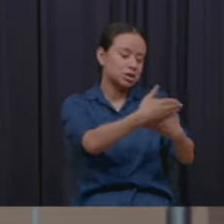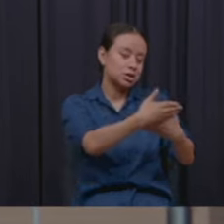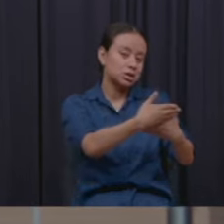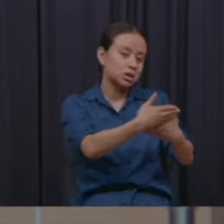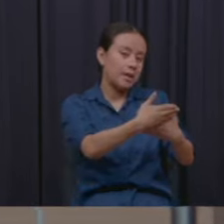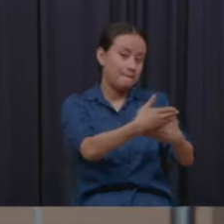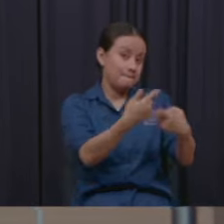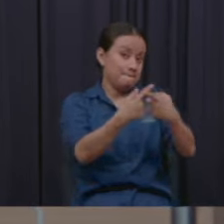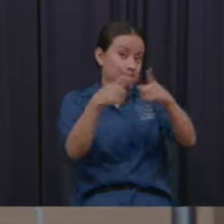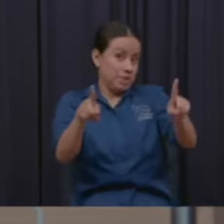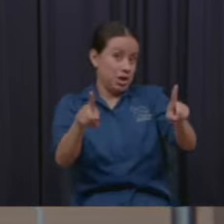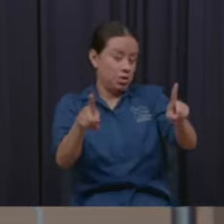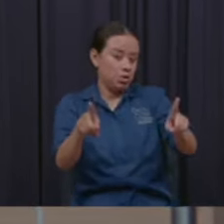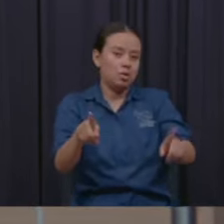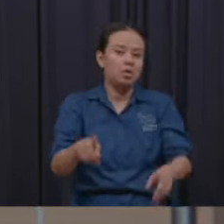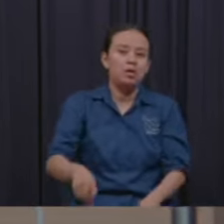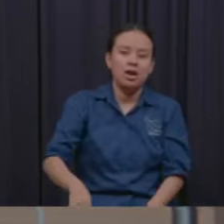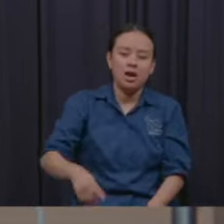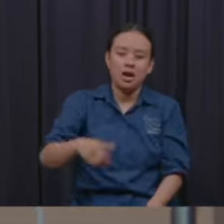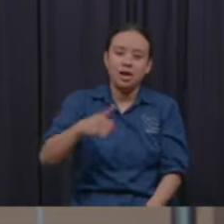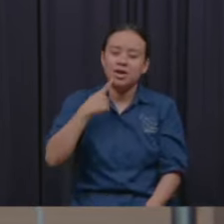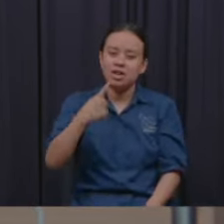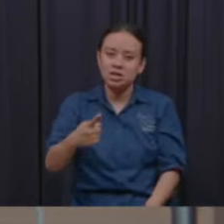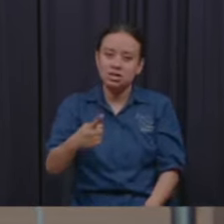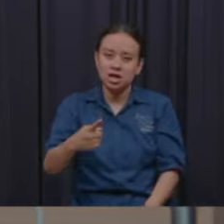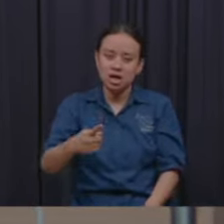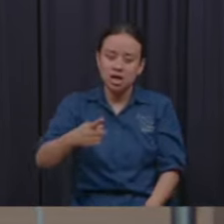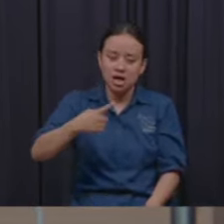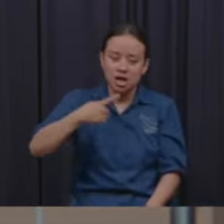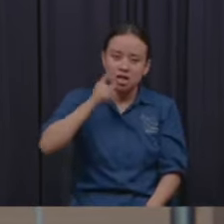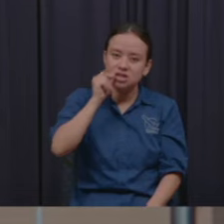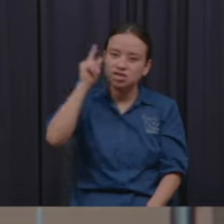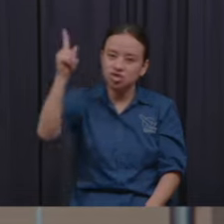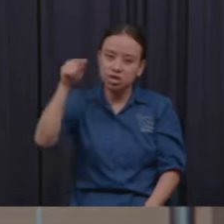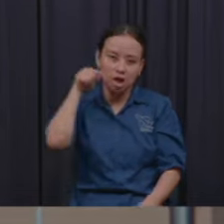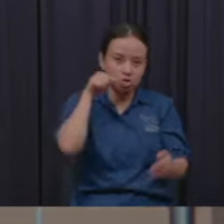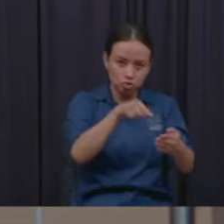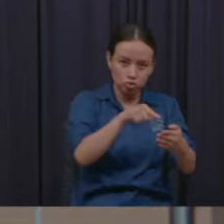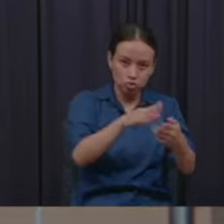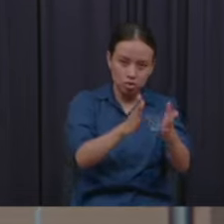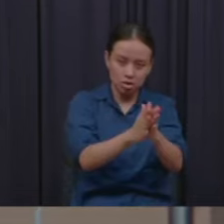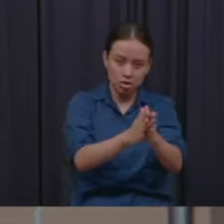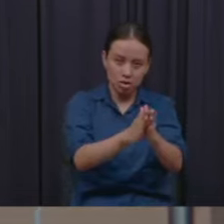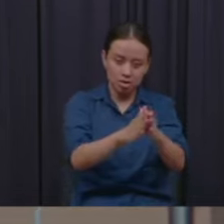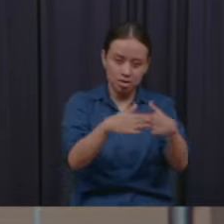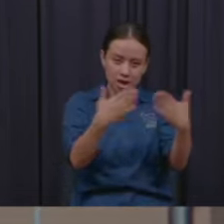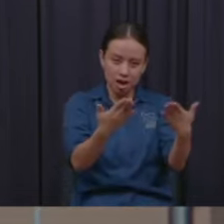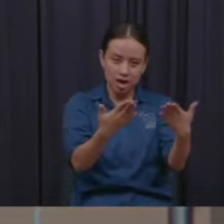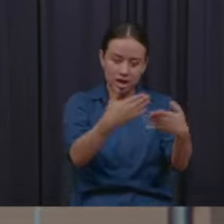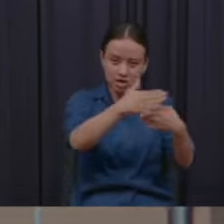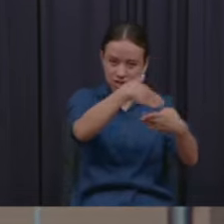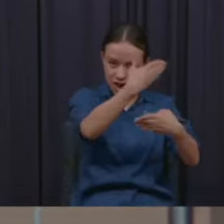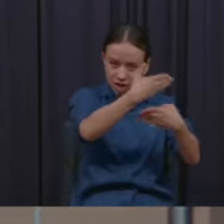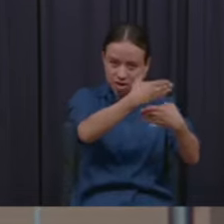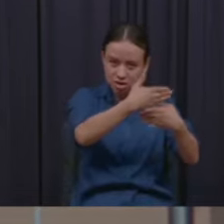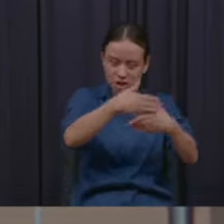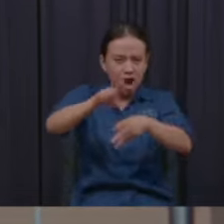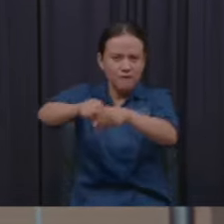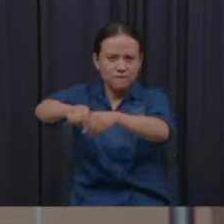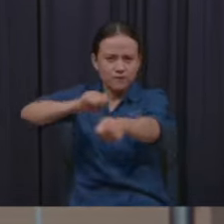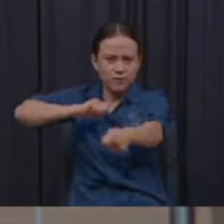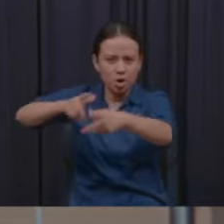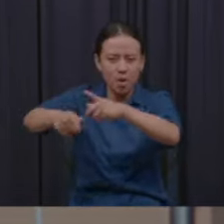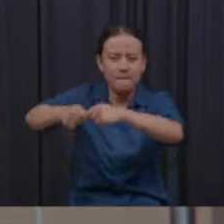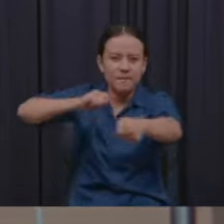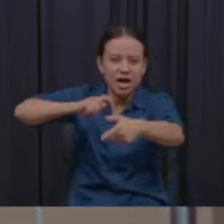Dice el Señor que me las entregues. Y yo con vergüenza saqué las cartas. Y agarró las cartas y las rompió. Así como estoy